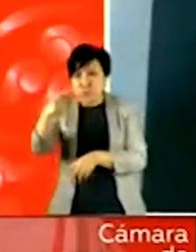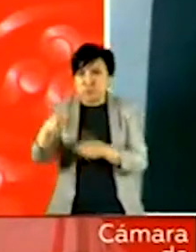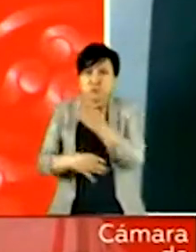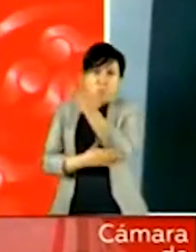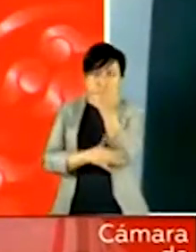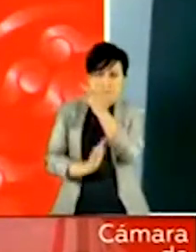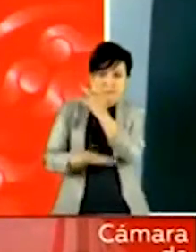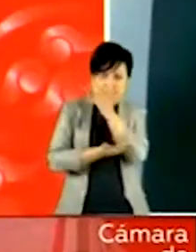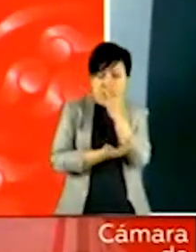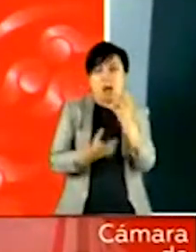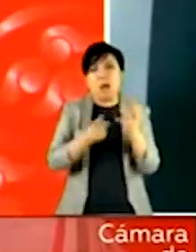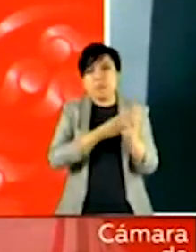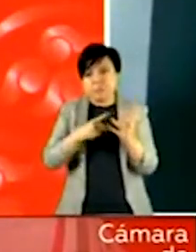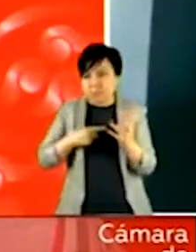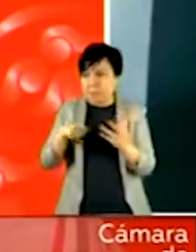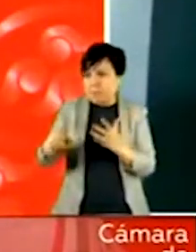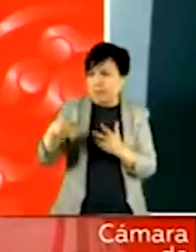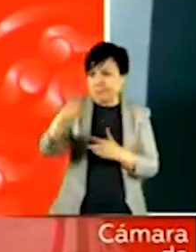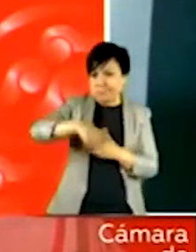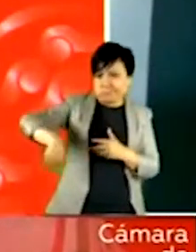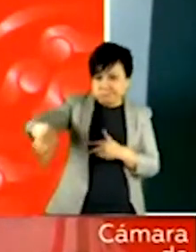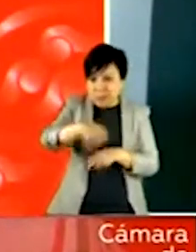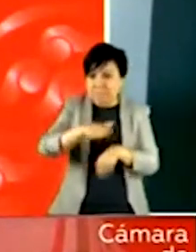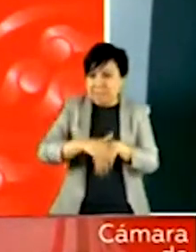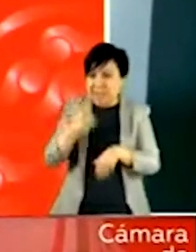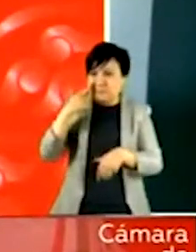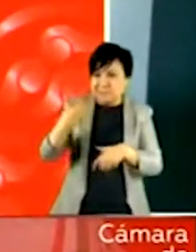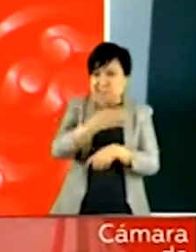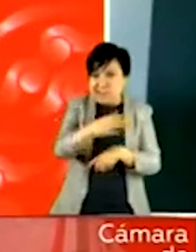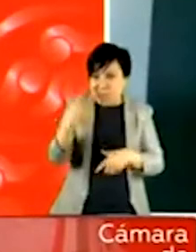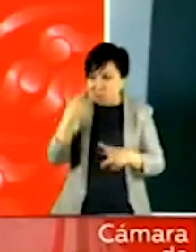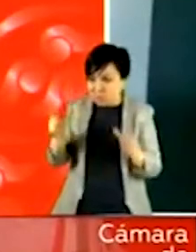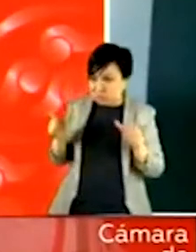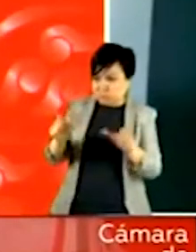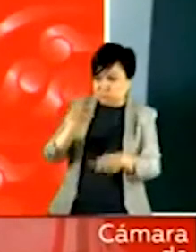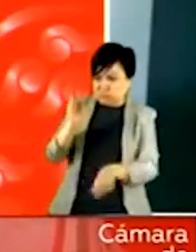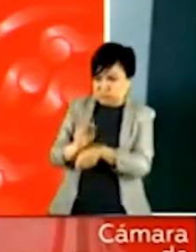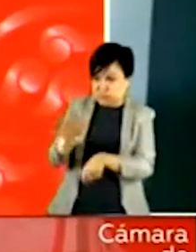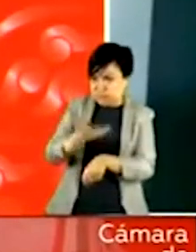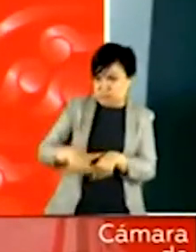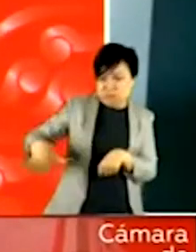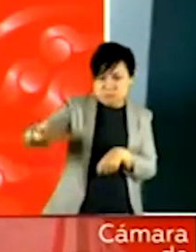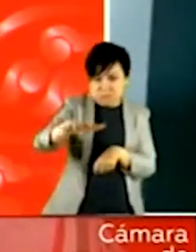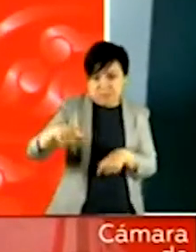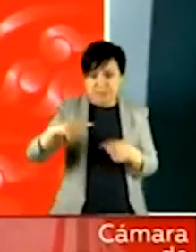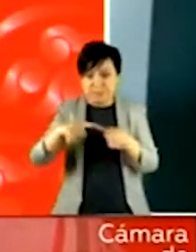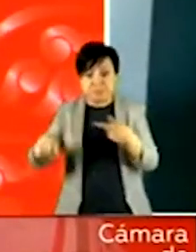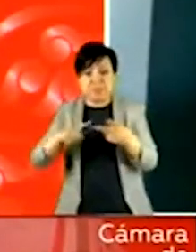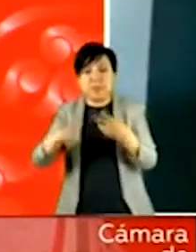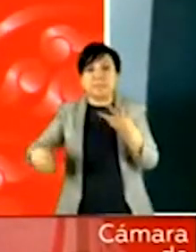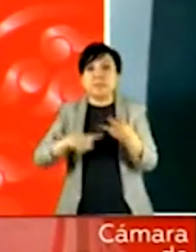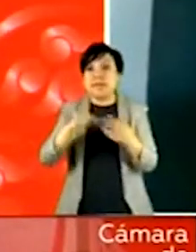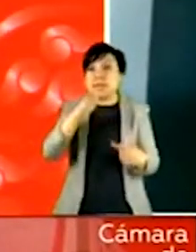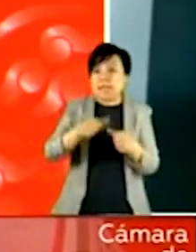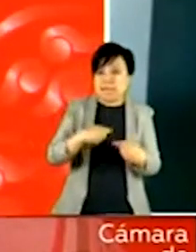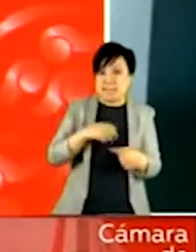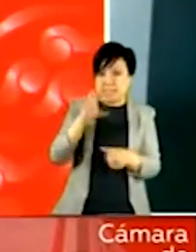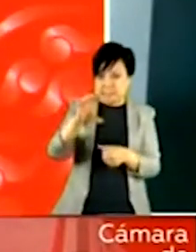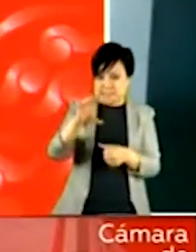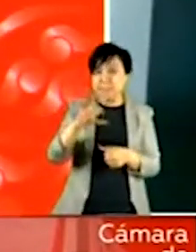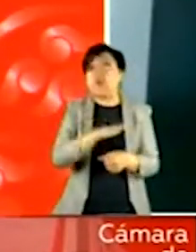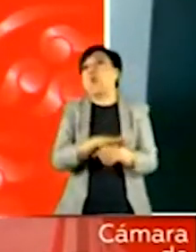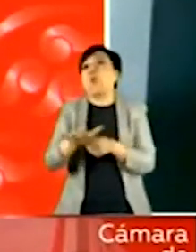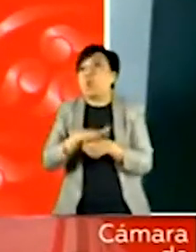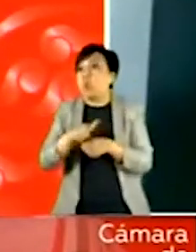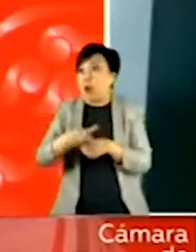e incrementen la frontera agropecuaria por parte de las a der inciso se autorizar el cambio